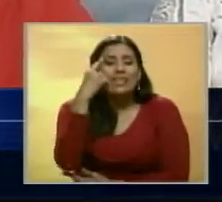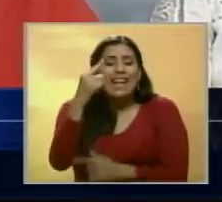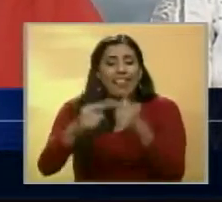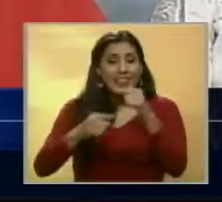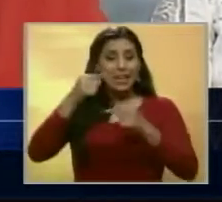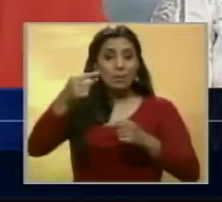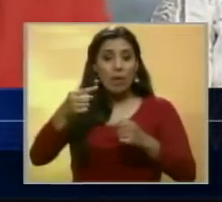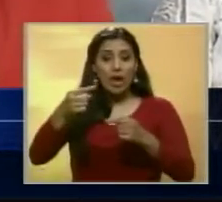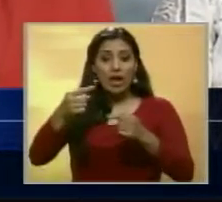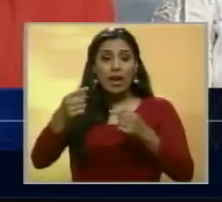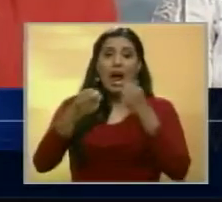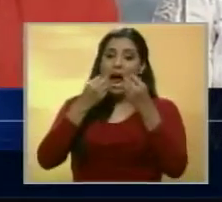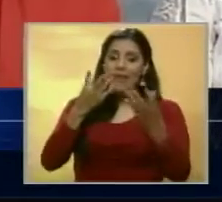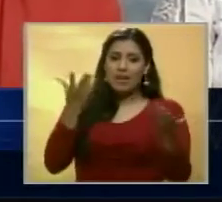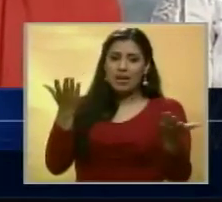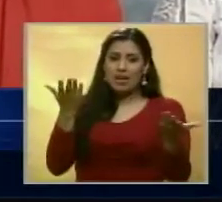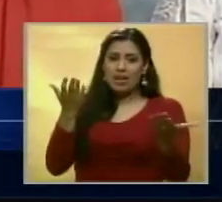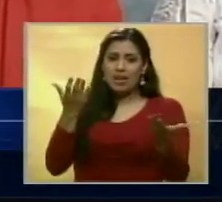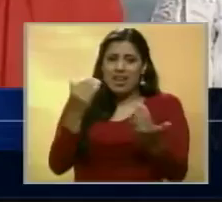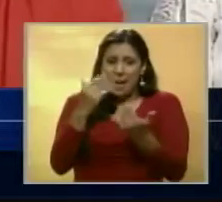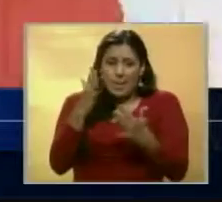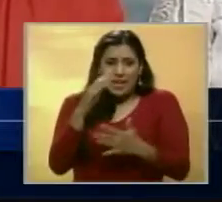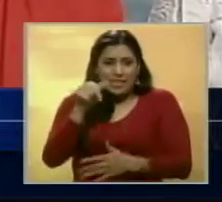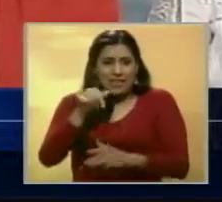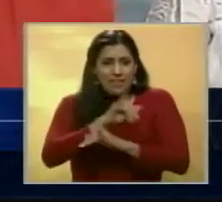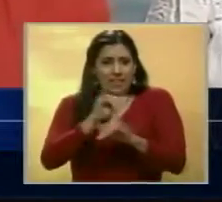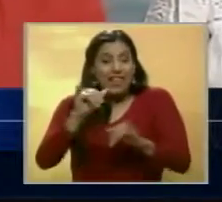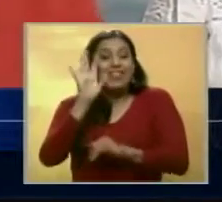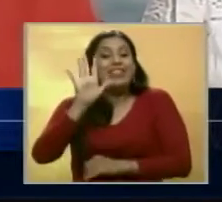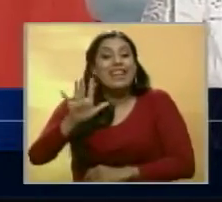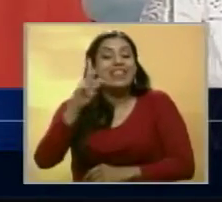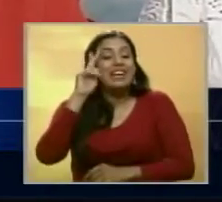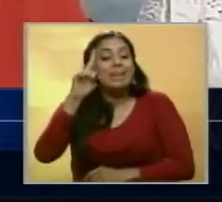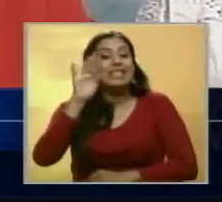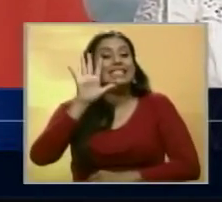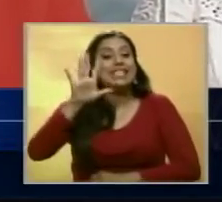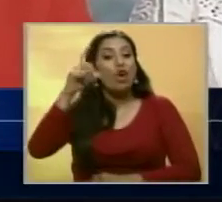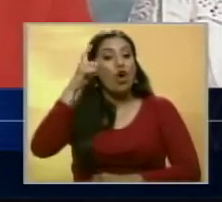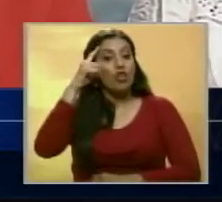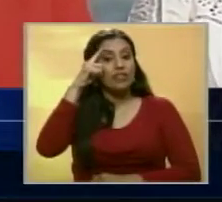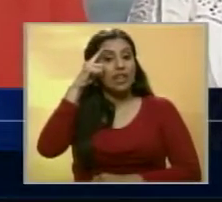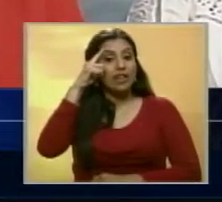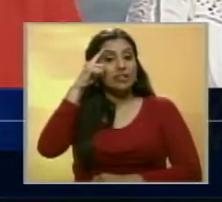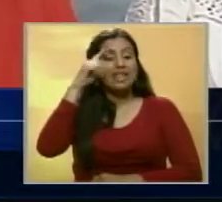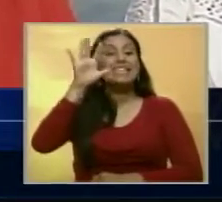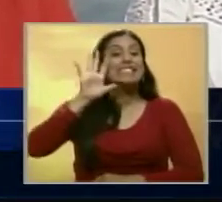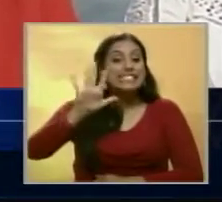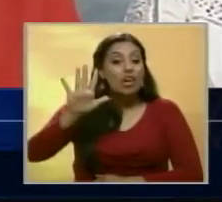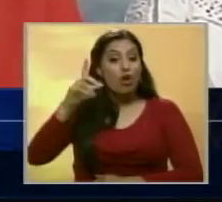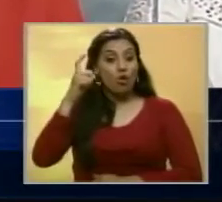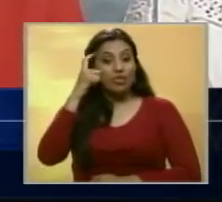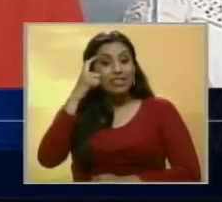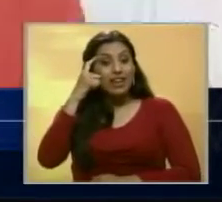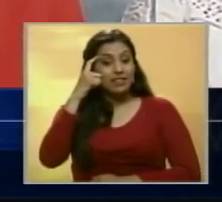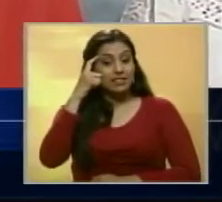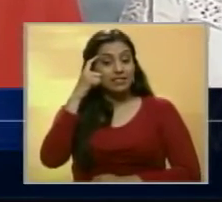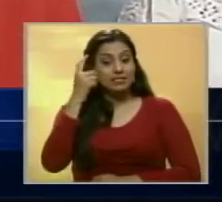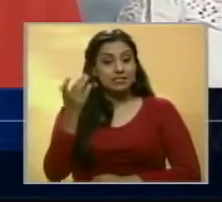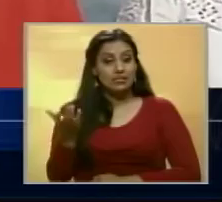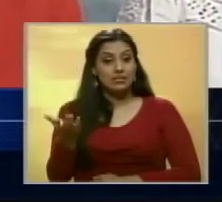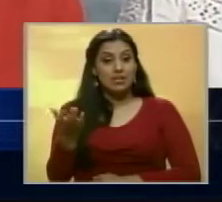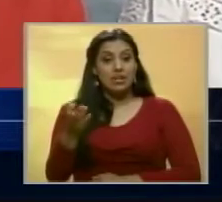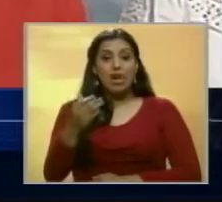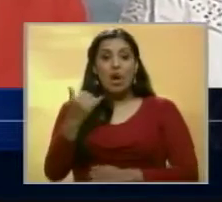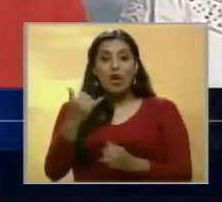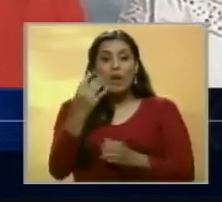41 días, cuando para esta etapa tenían 5 días. 5 días.